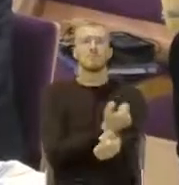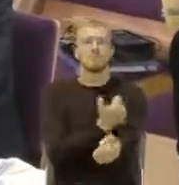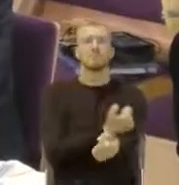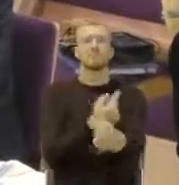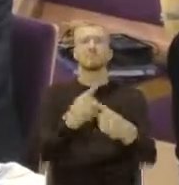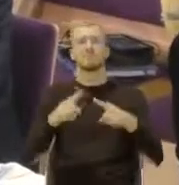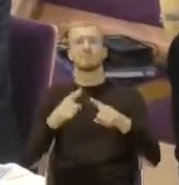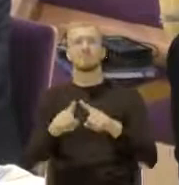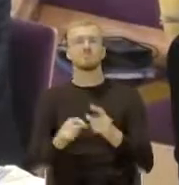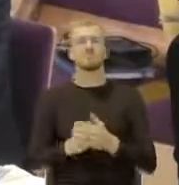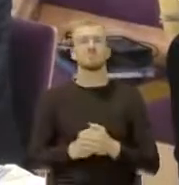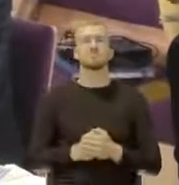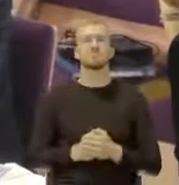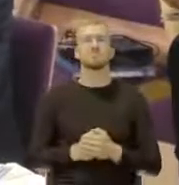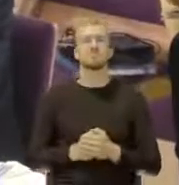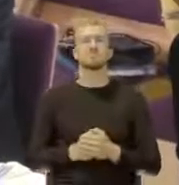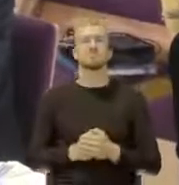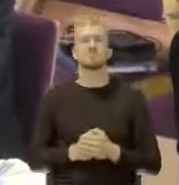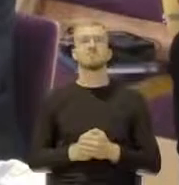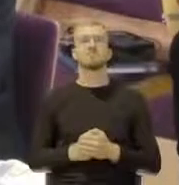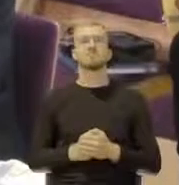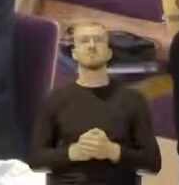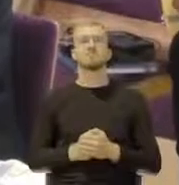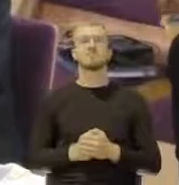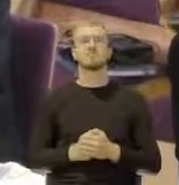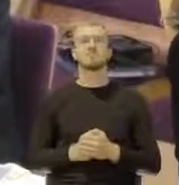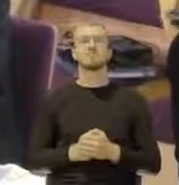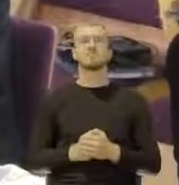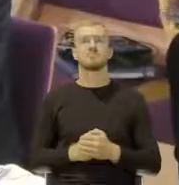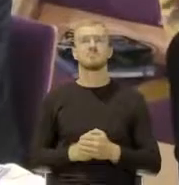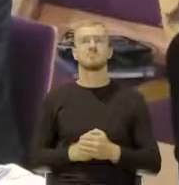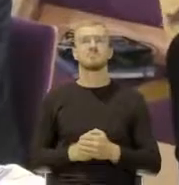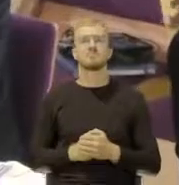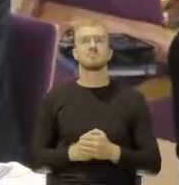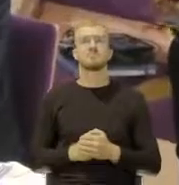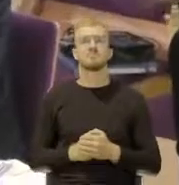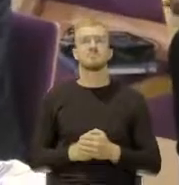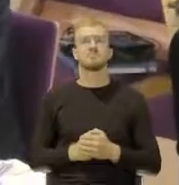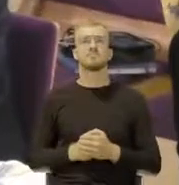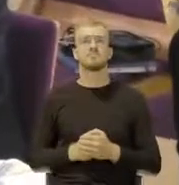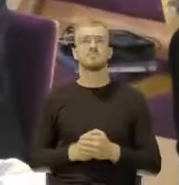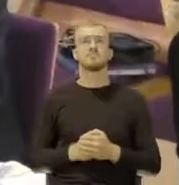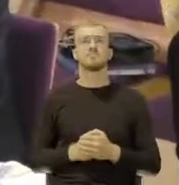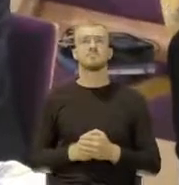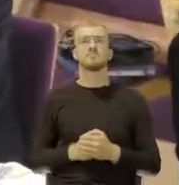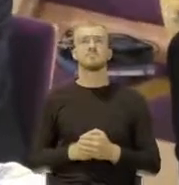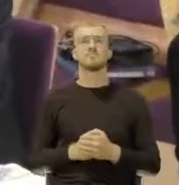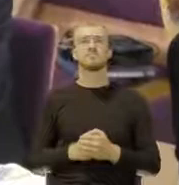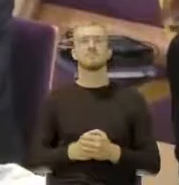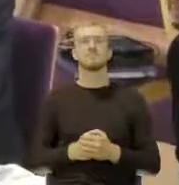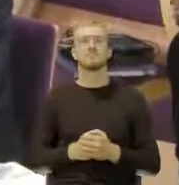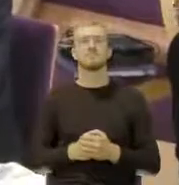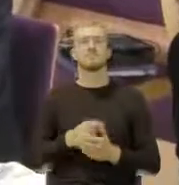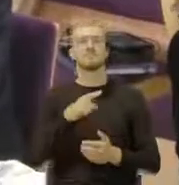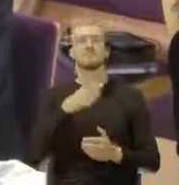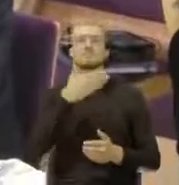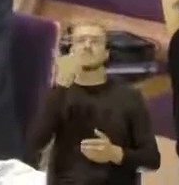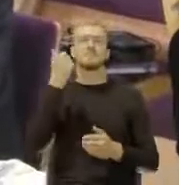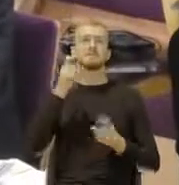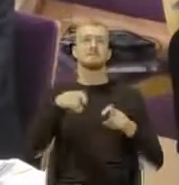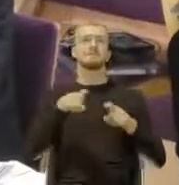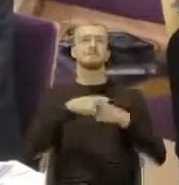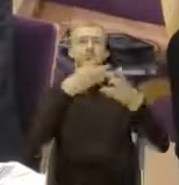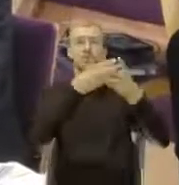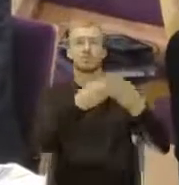el camino para sobreponernos al mismo? Yo diría que, si bien es cierto, hay muchos temas por tratar, este foro